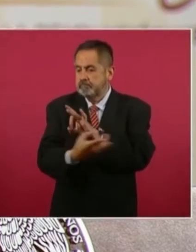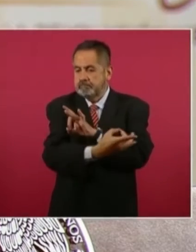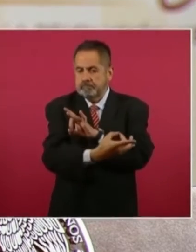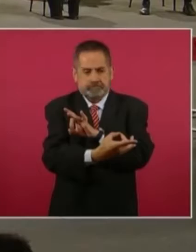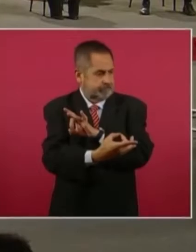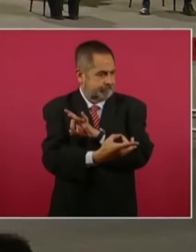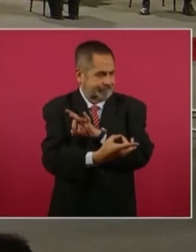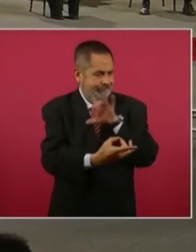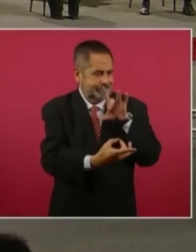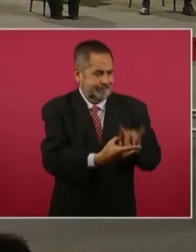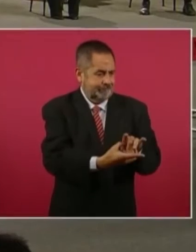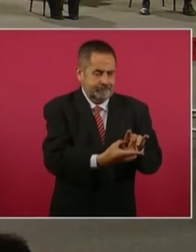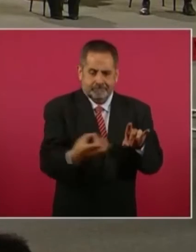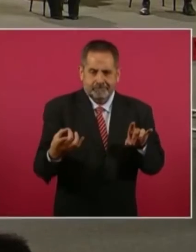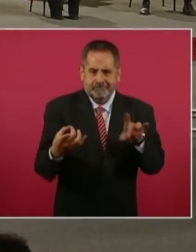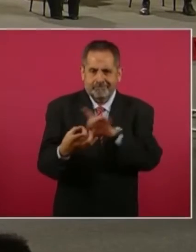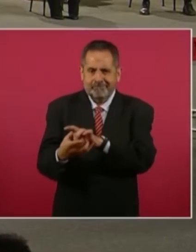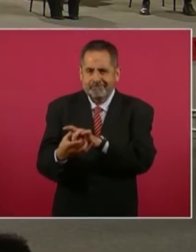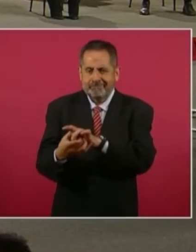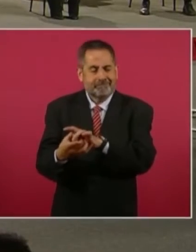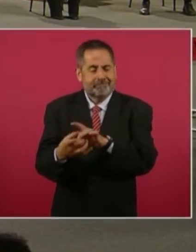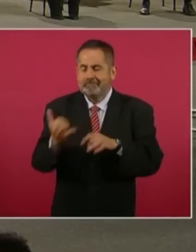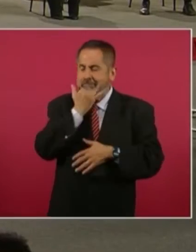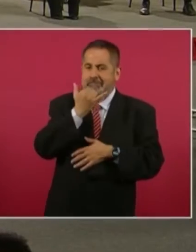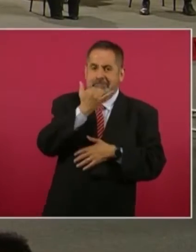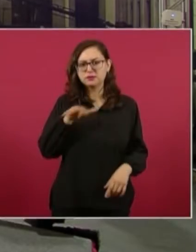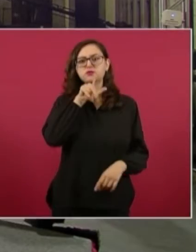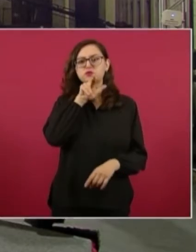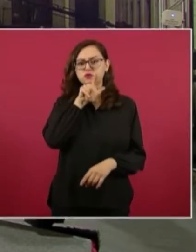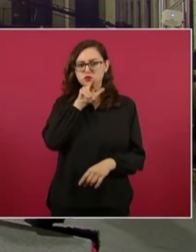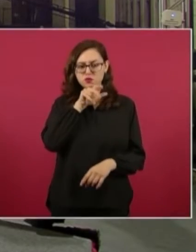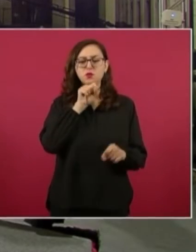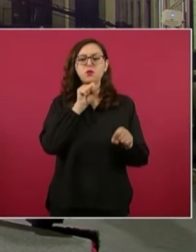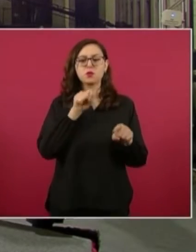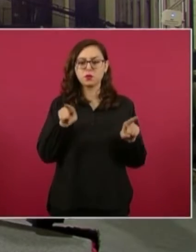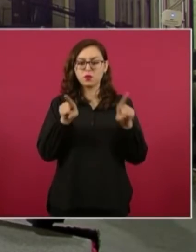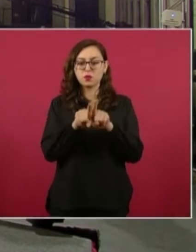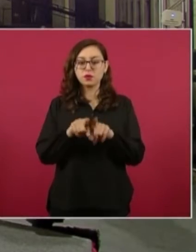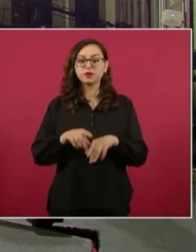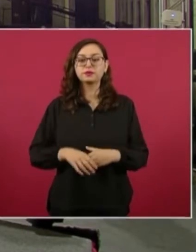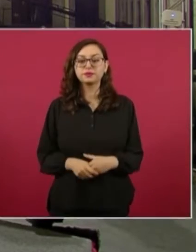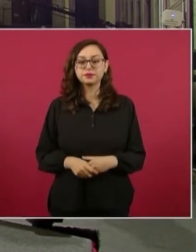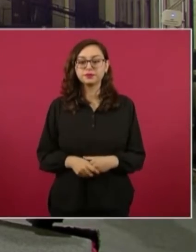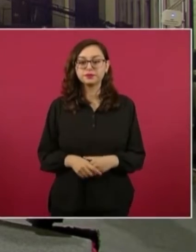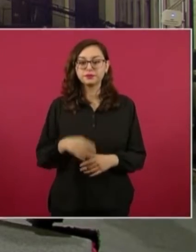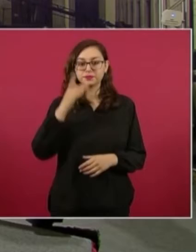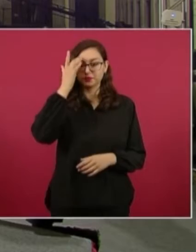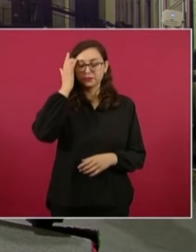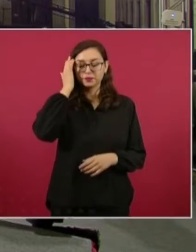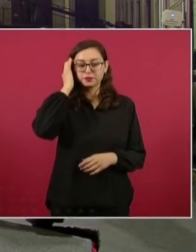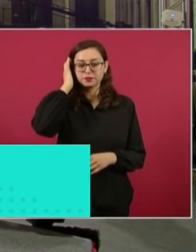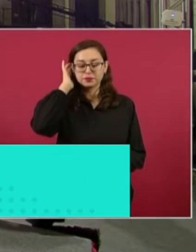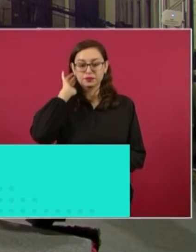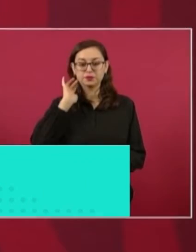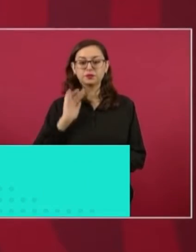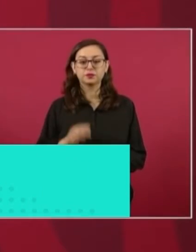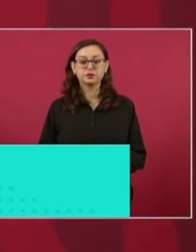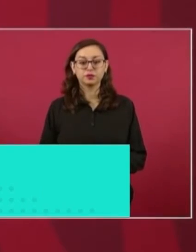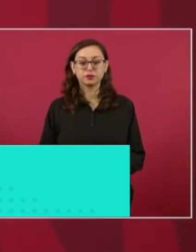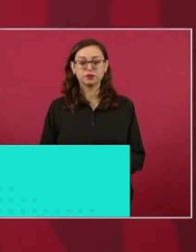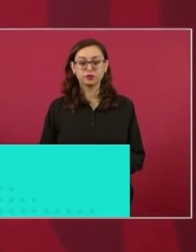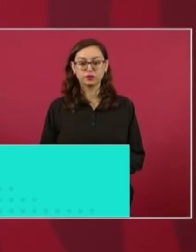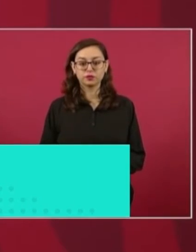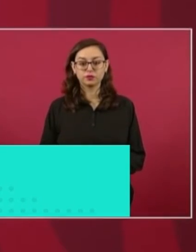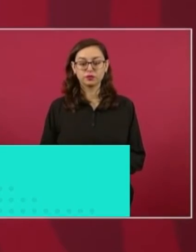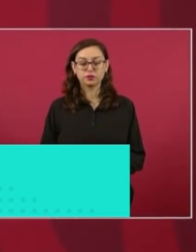horario de verano en el ahorro de energía y en la salud. Hoy enviamos y se va a